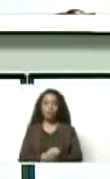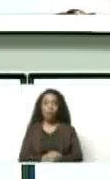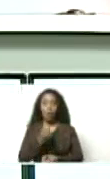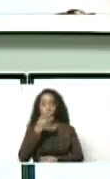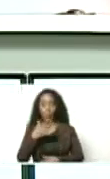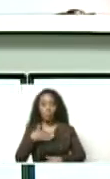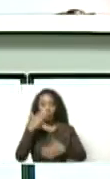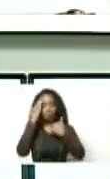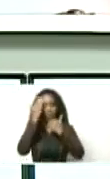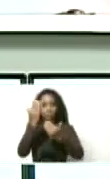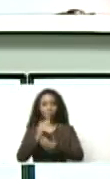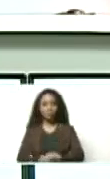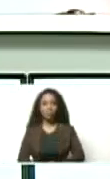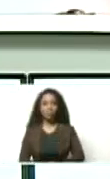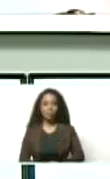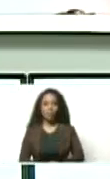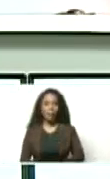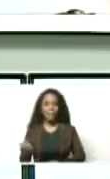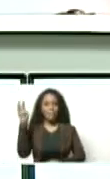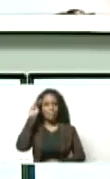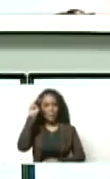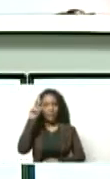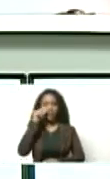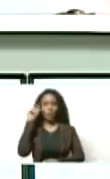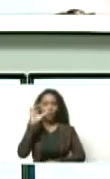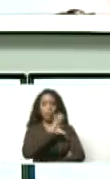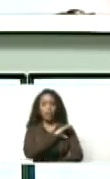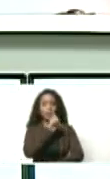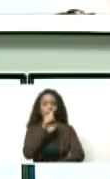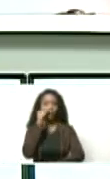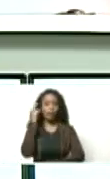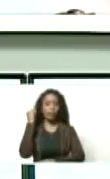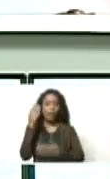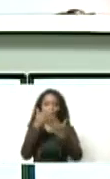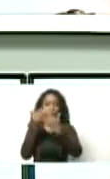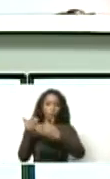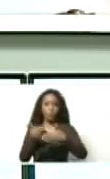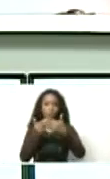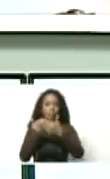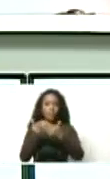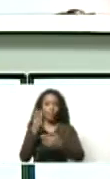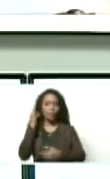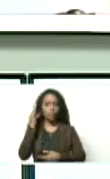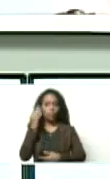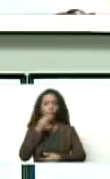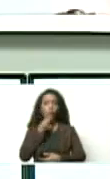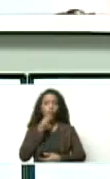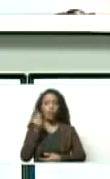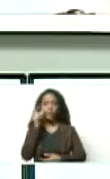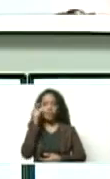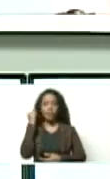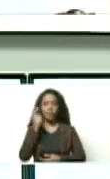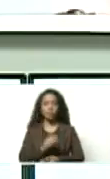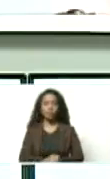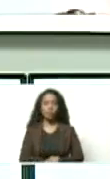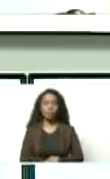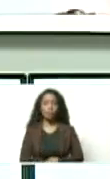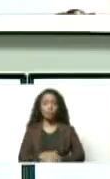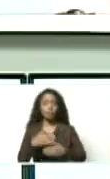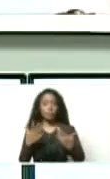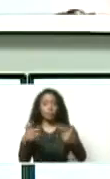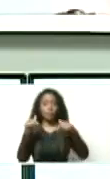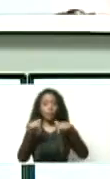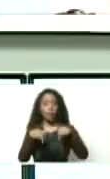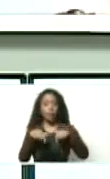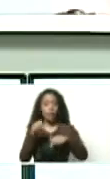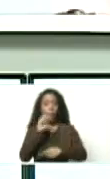Bueno, mis saludos. Maestras, directora, estudiantes, muchachas, muchachos. Y de aquí